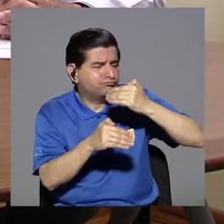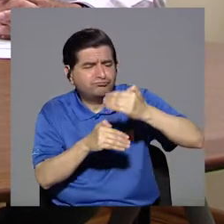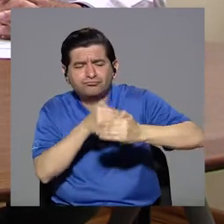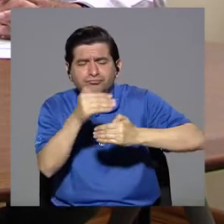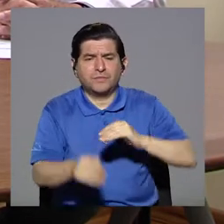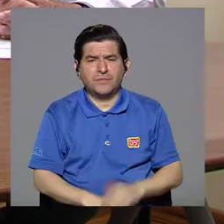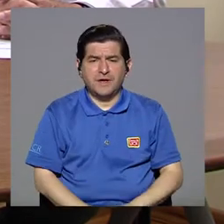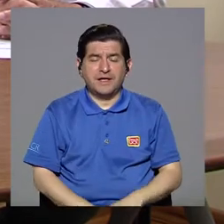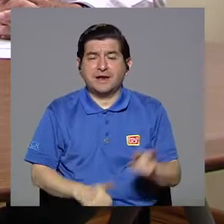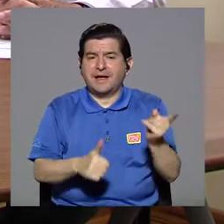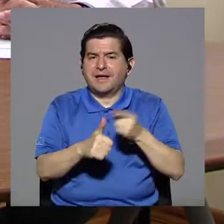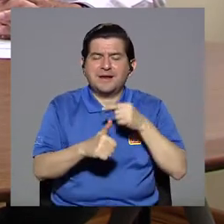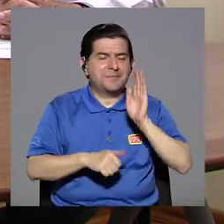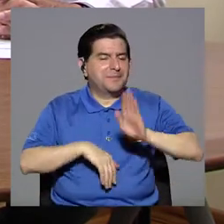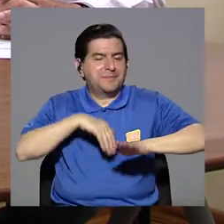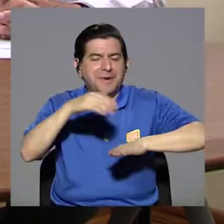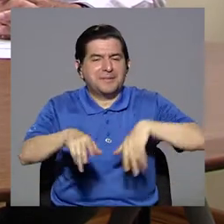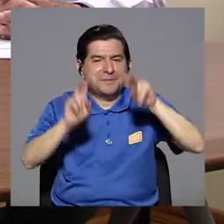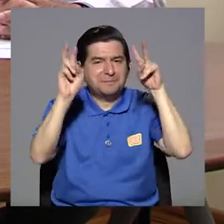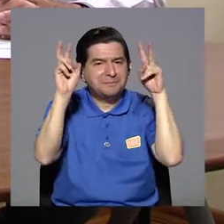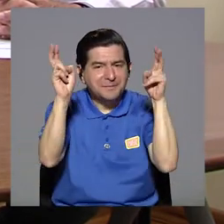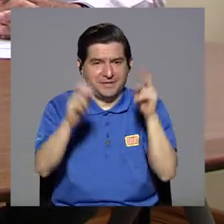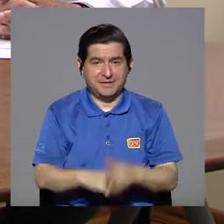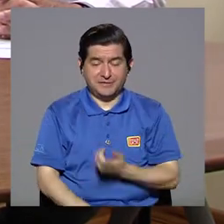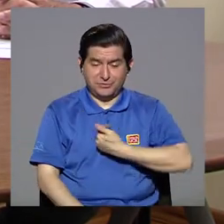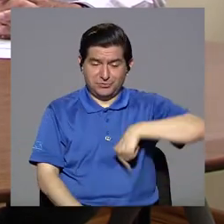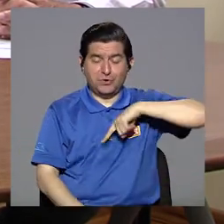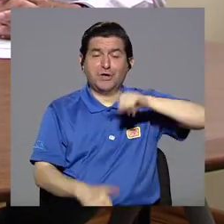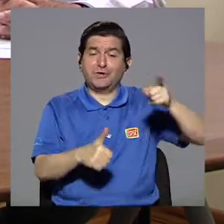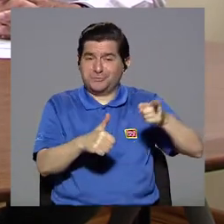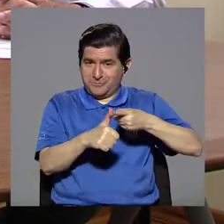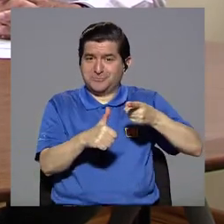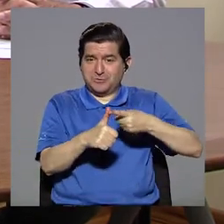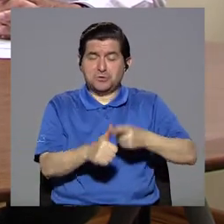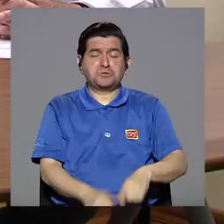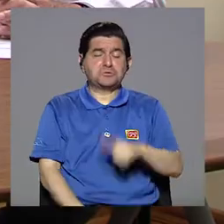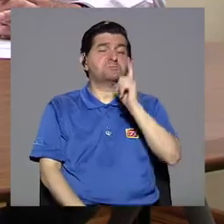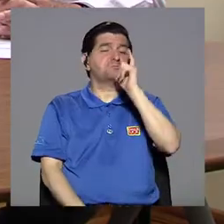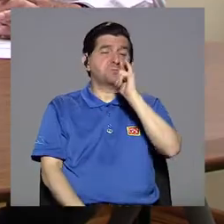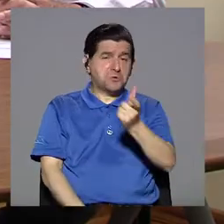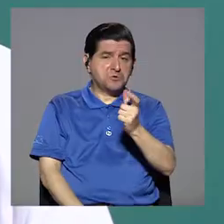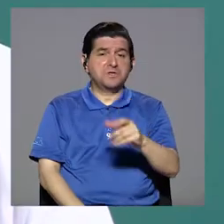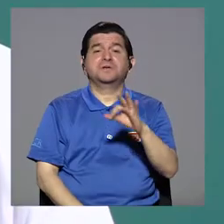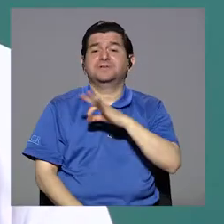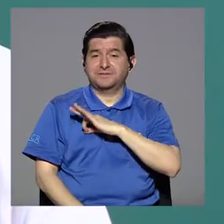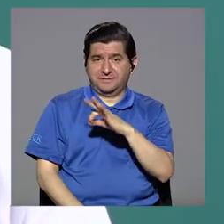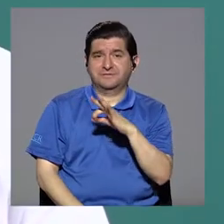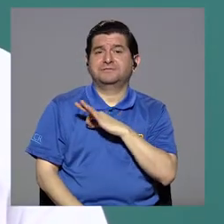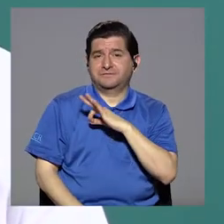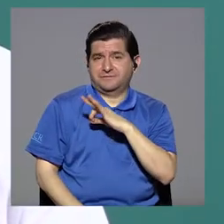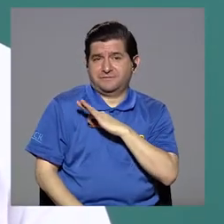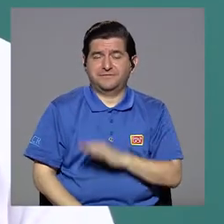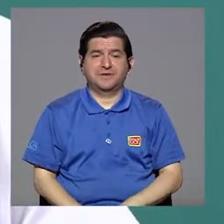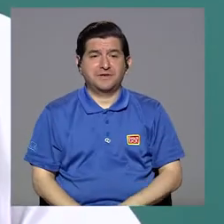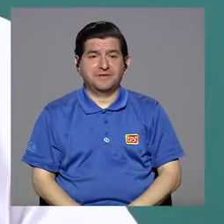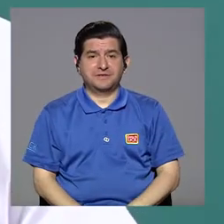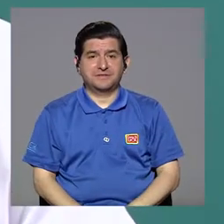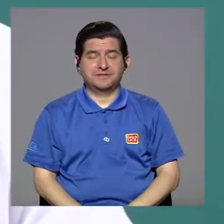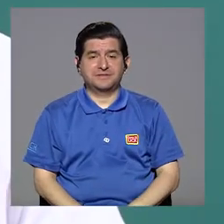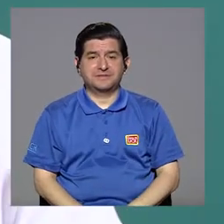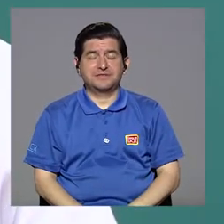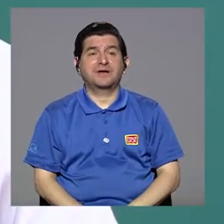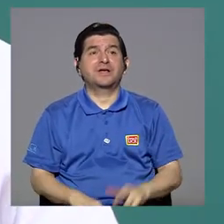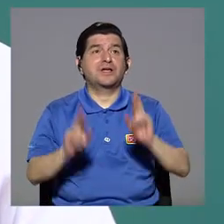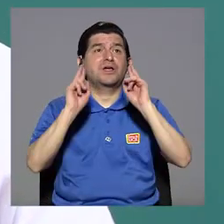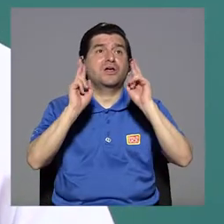el había que dar es el primer paso y digo que lo hemos nosotros y que dicha pues que esto es de beneficio y que el